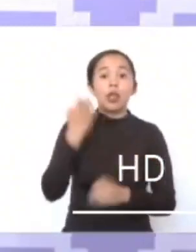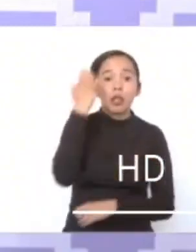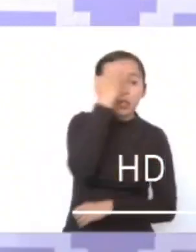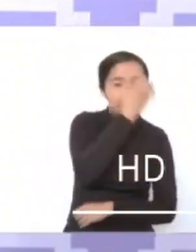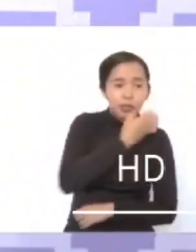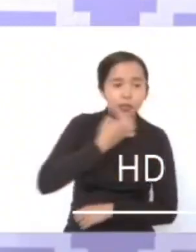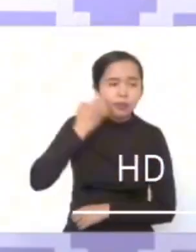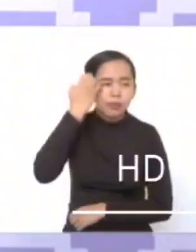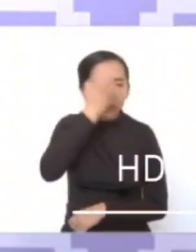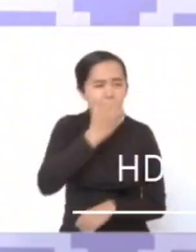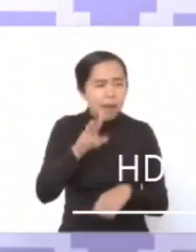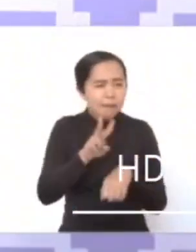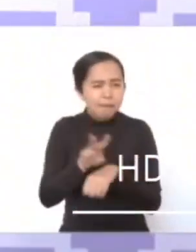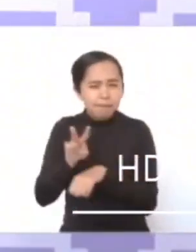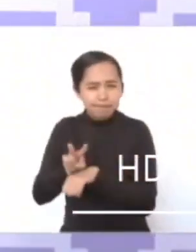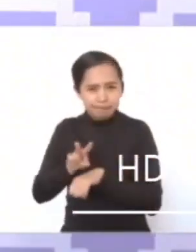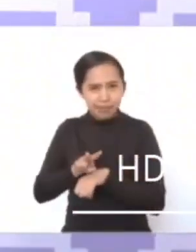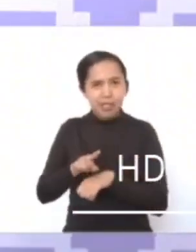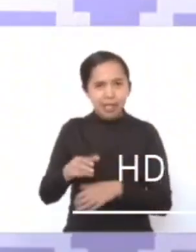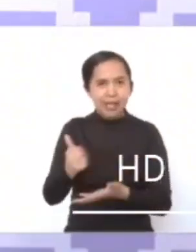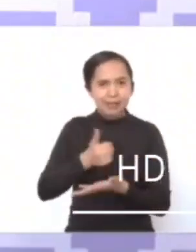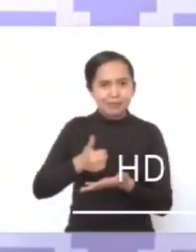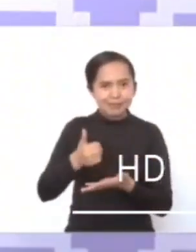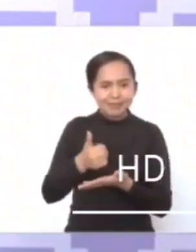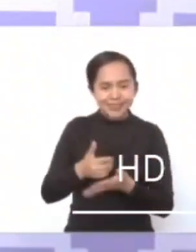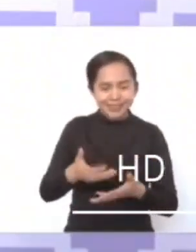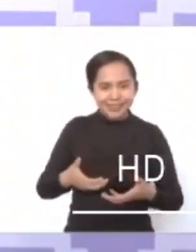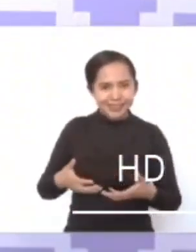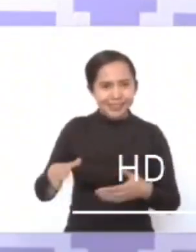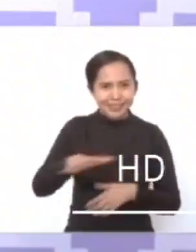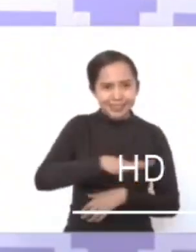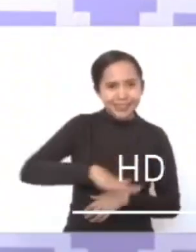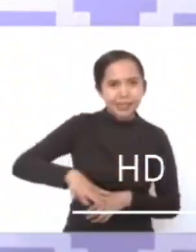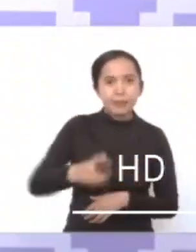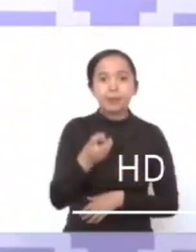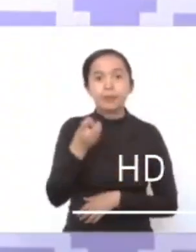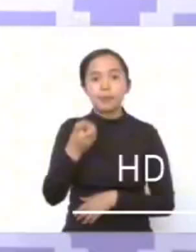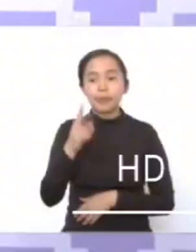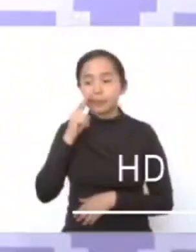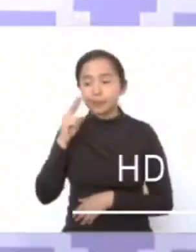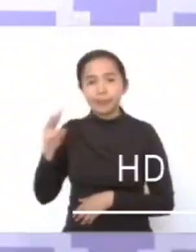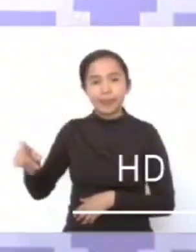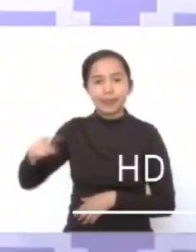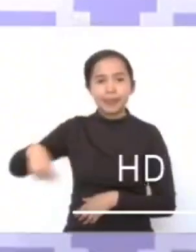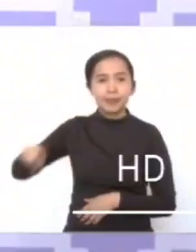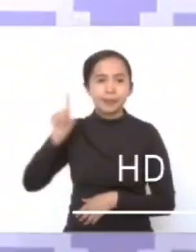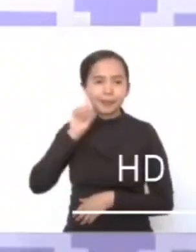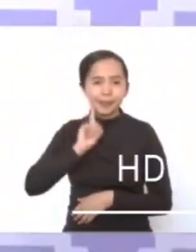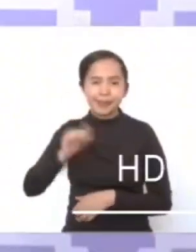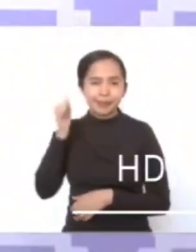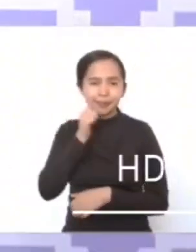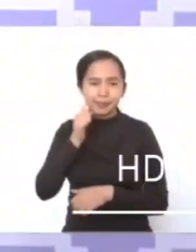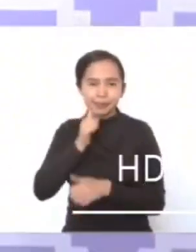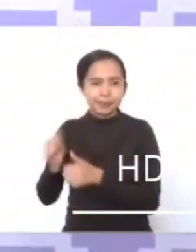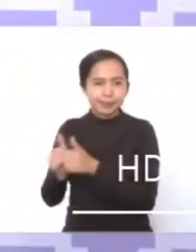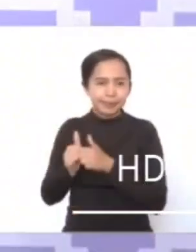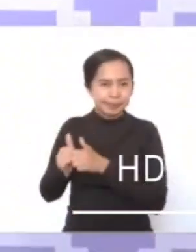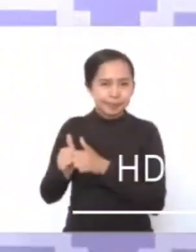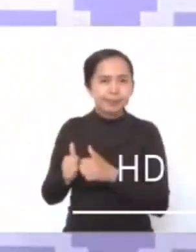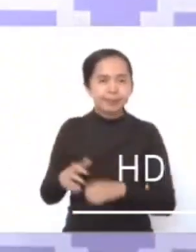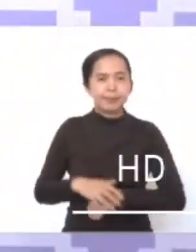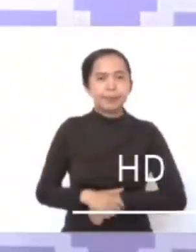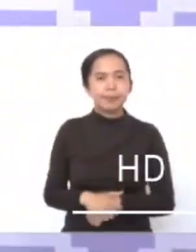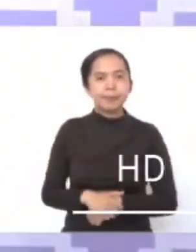y vigilancia ciudadana, por eso está aquí también hay muchas mujeres que nos han dado ese acompañamiento y esa